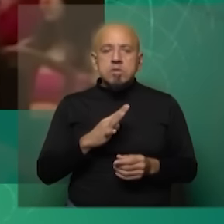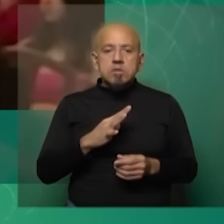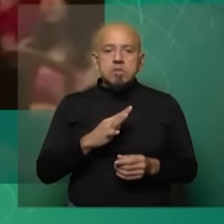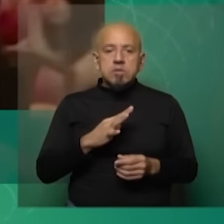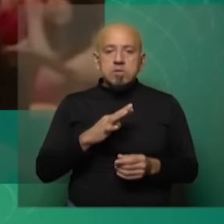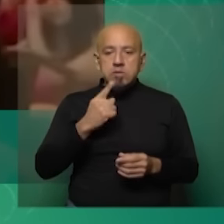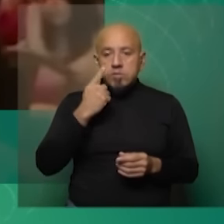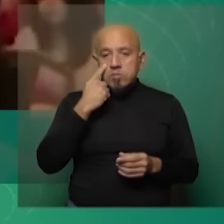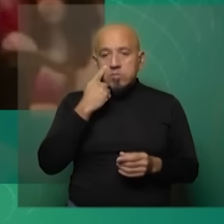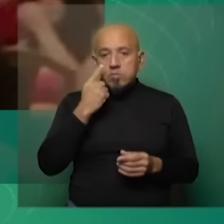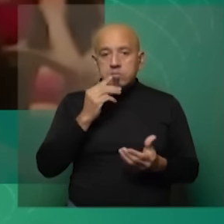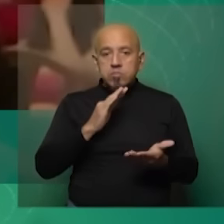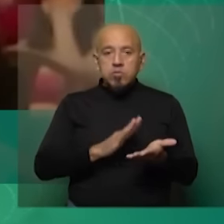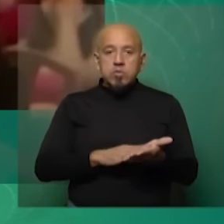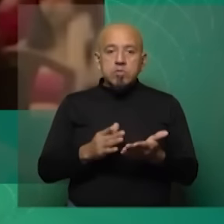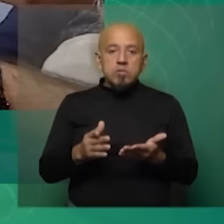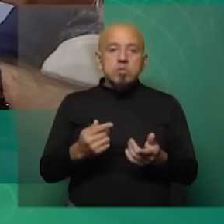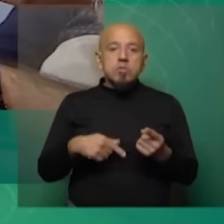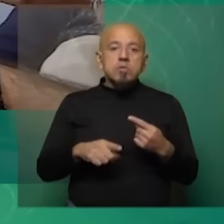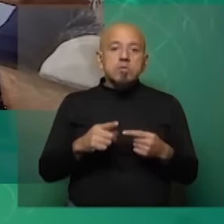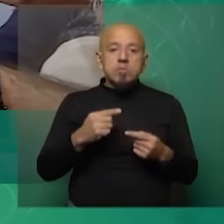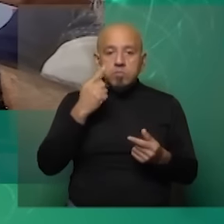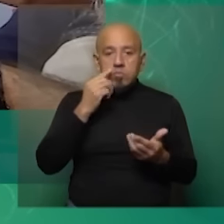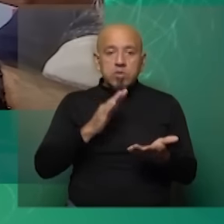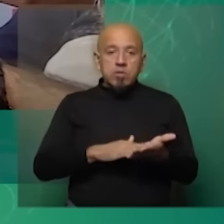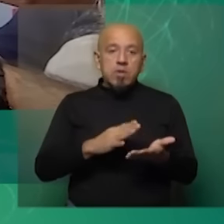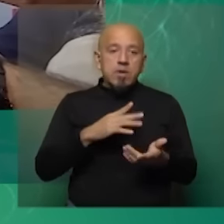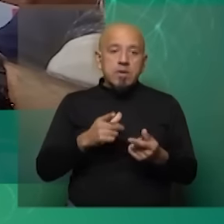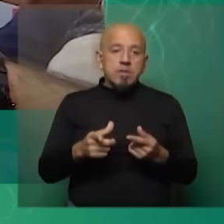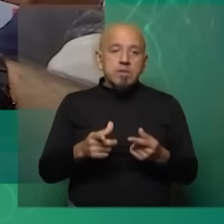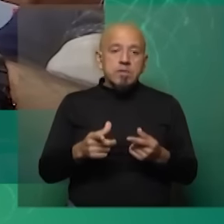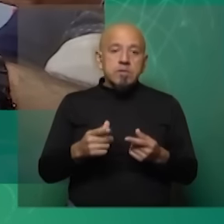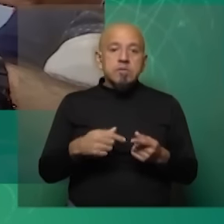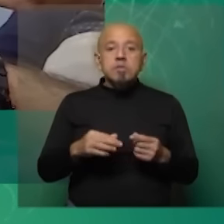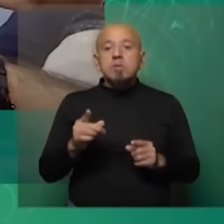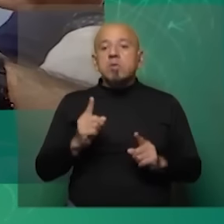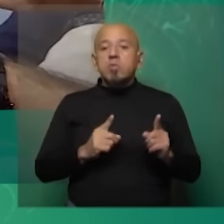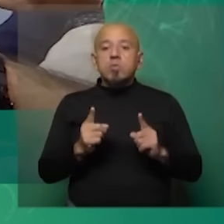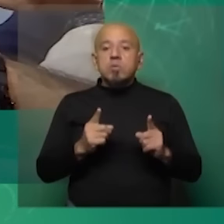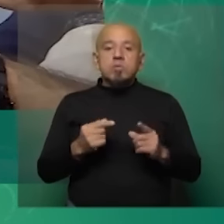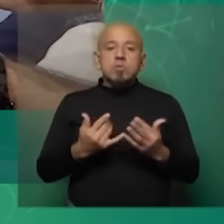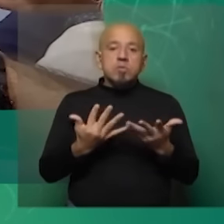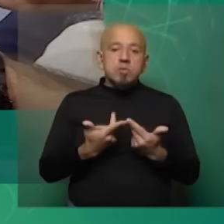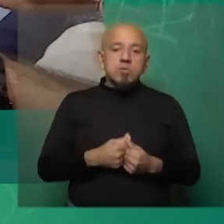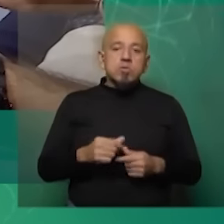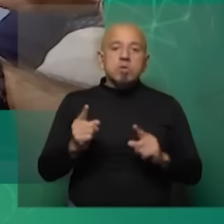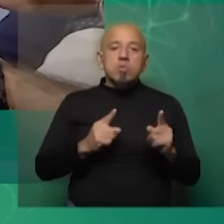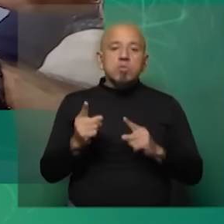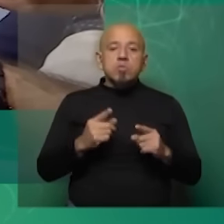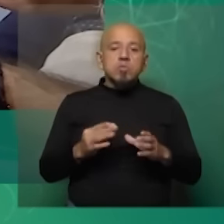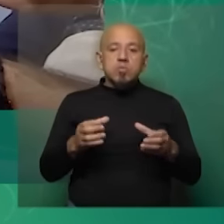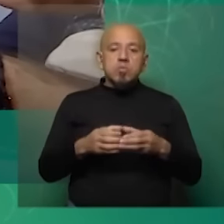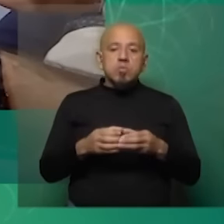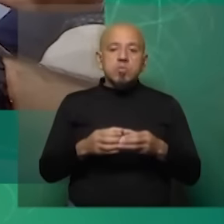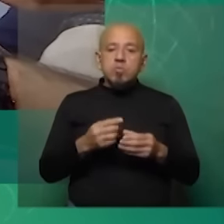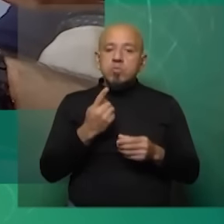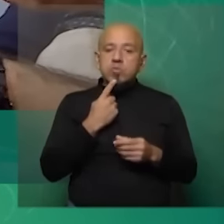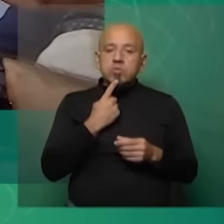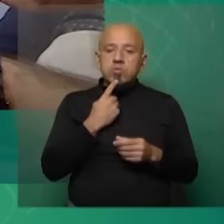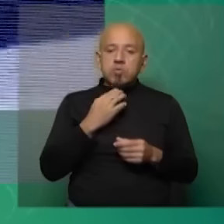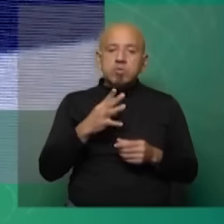indicio, ya ni digo si hay pruebas, de que hay alguna organización, algún partido político que está atrás de esto, hay